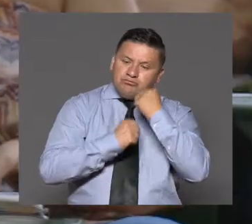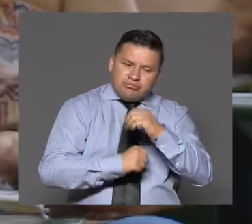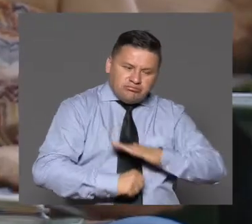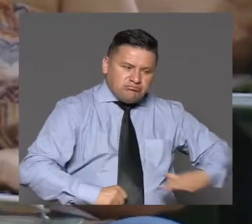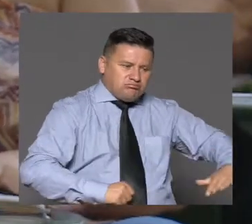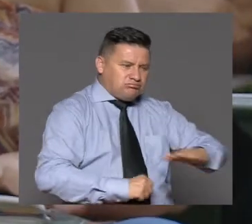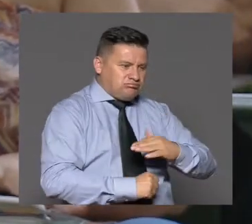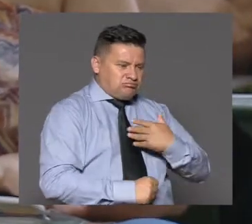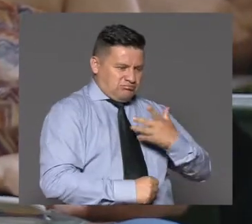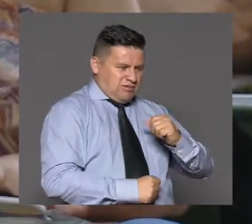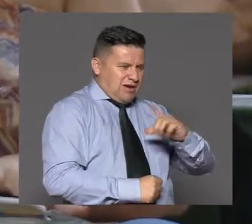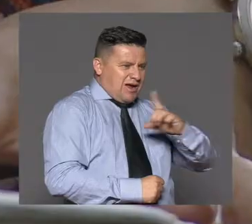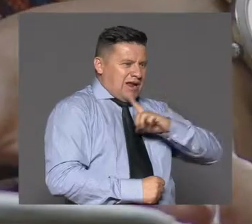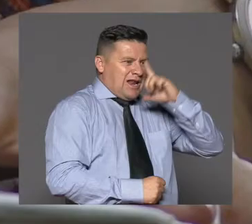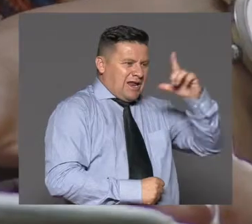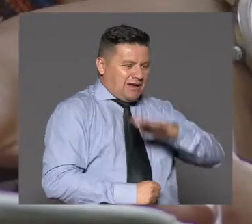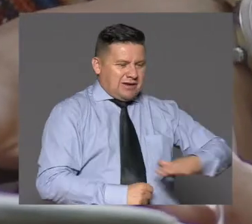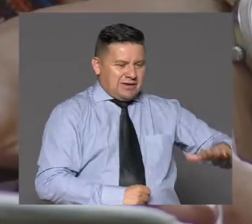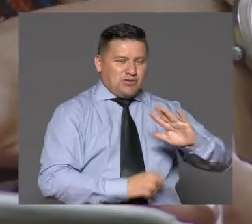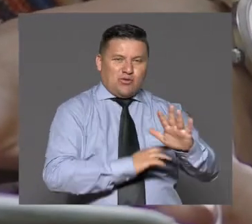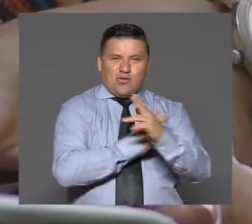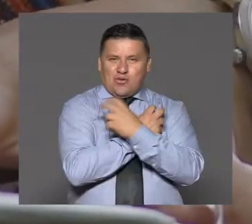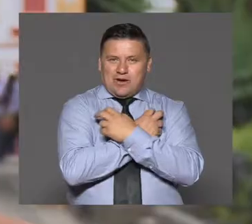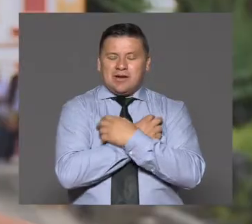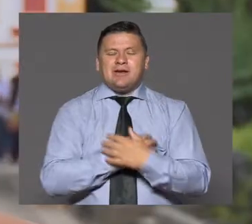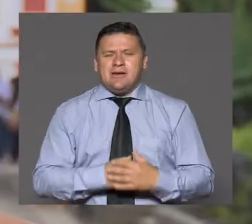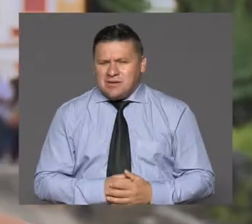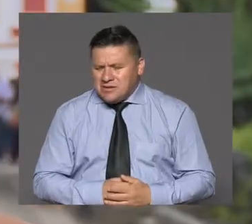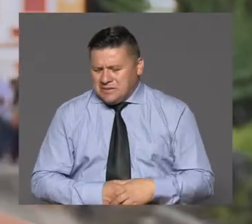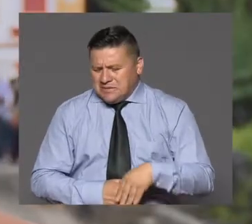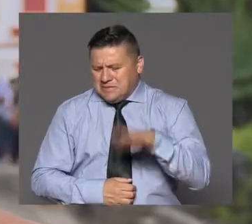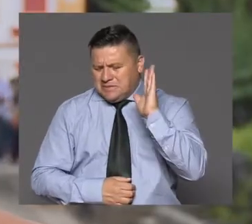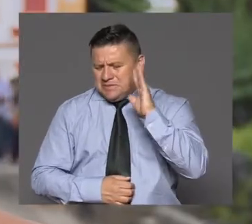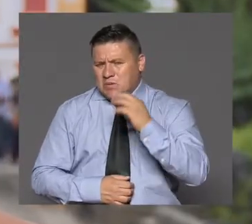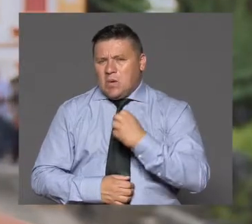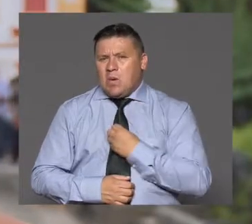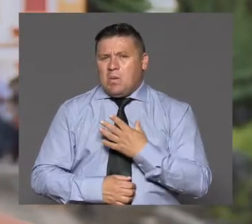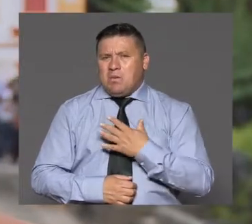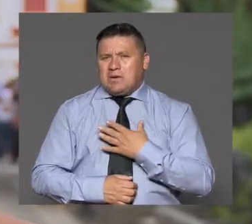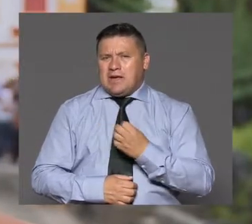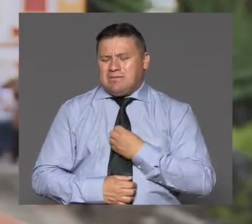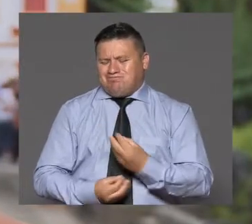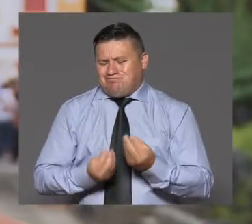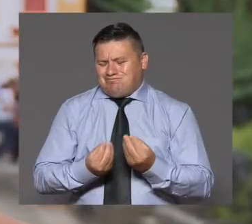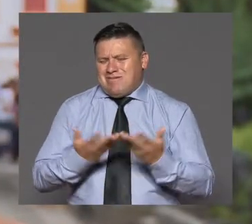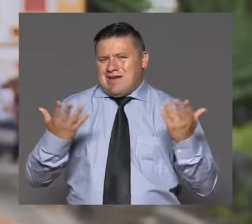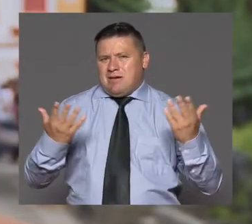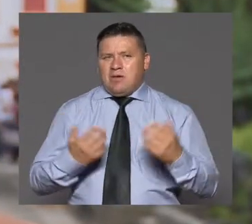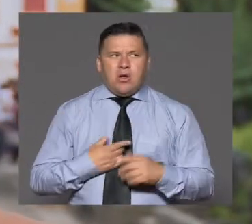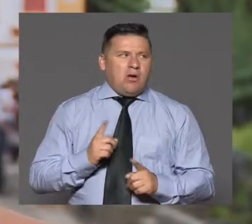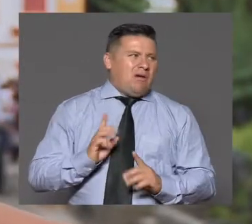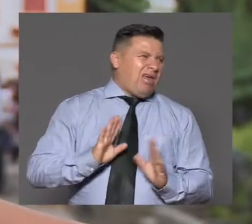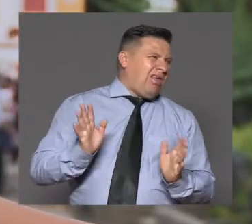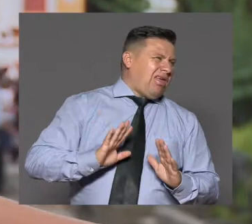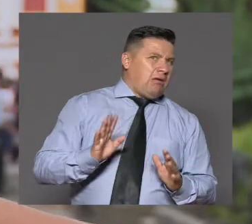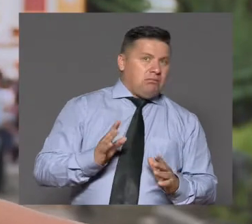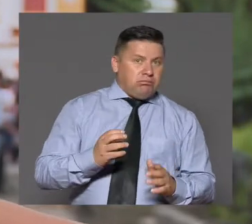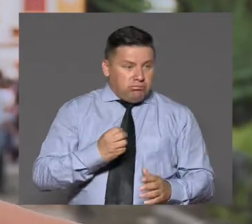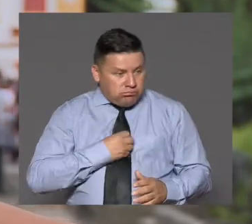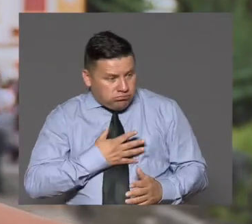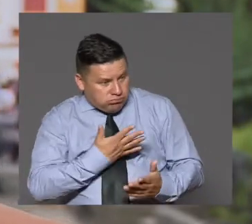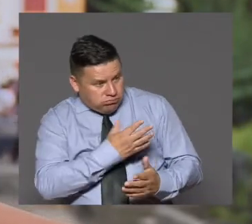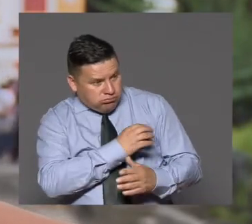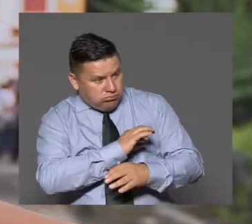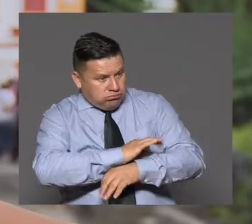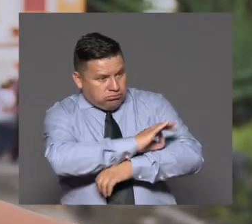se formen nuevos líderes en el territorio huilense. Tenemos toda la oportunidad y no sacamos estos conocimientos porque no queremos, porque la ESAP está dando una